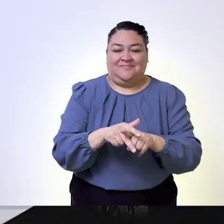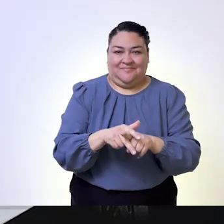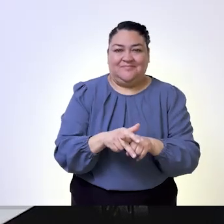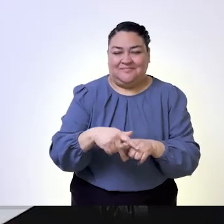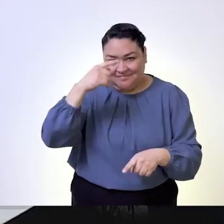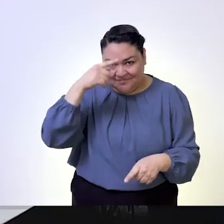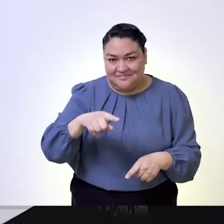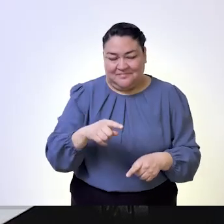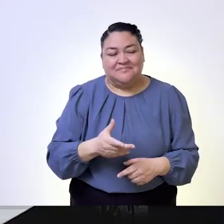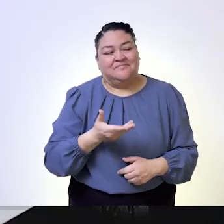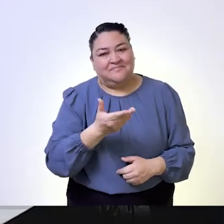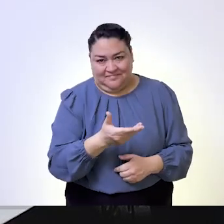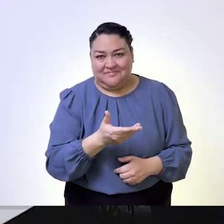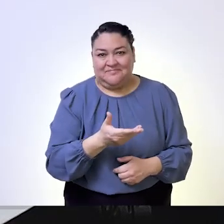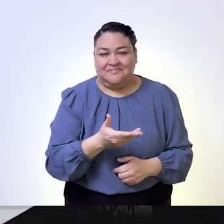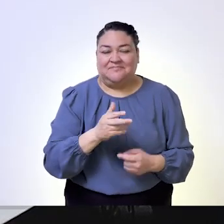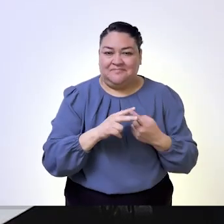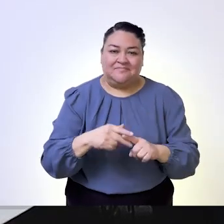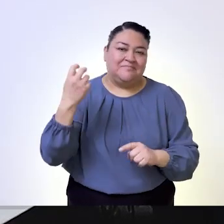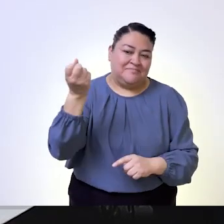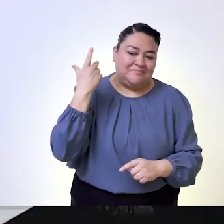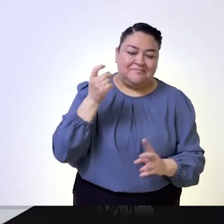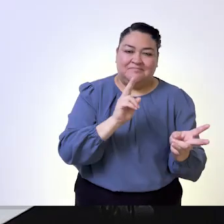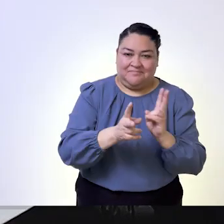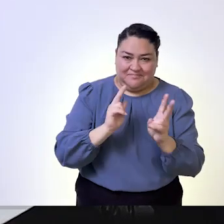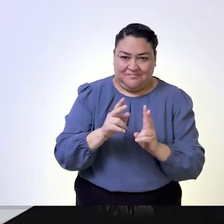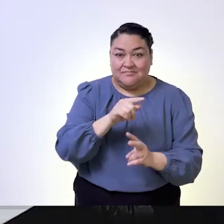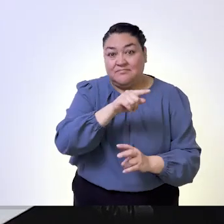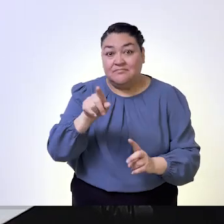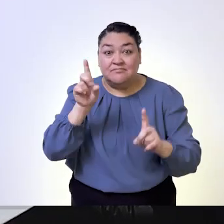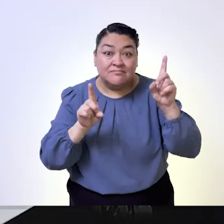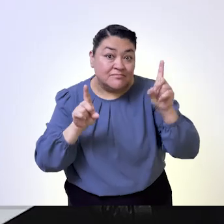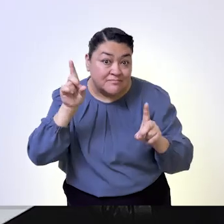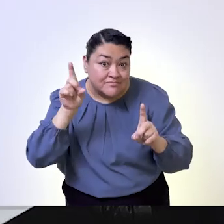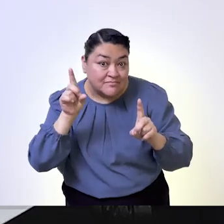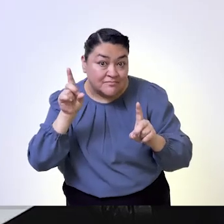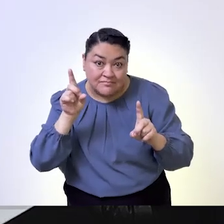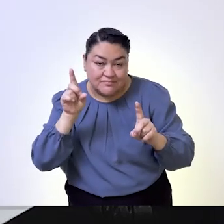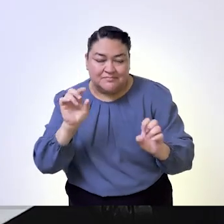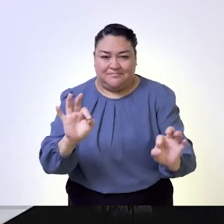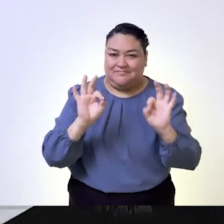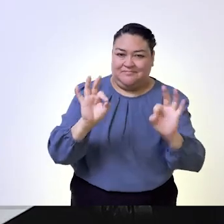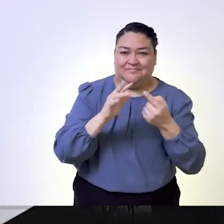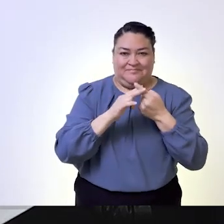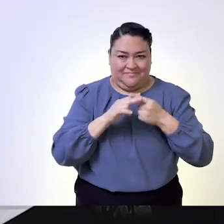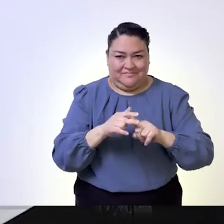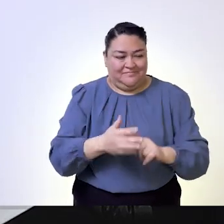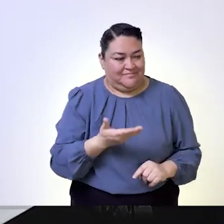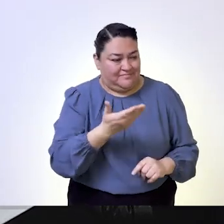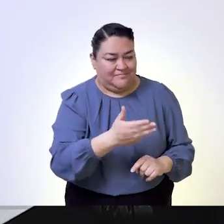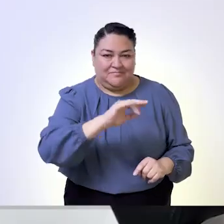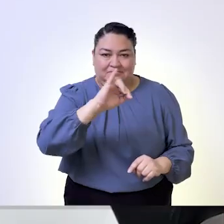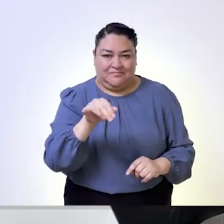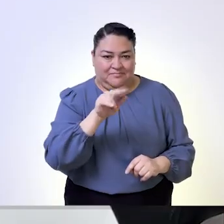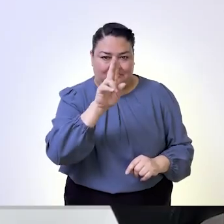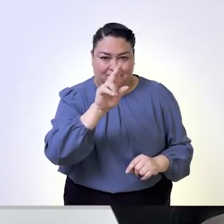sin más, pues damos inicio con este ciclo de conversatorios. Si tienen alguna duda. ¿No? Pues